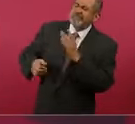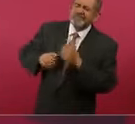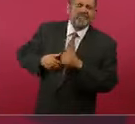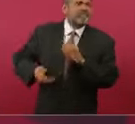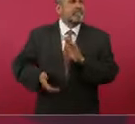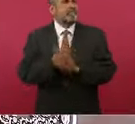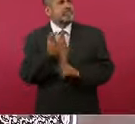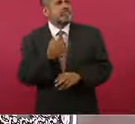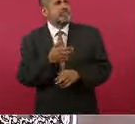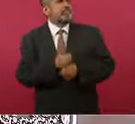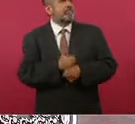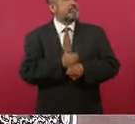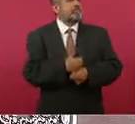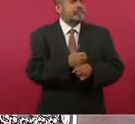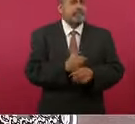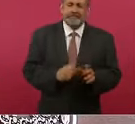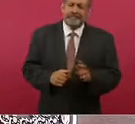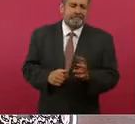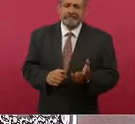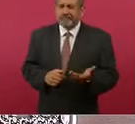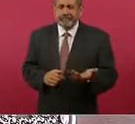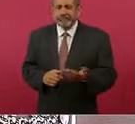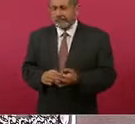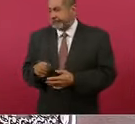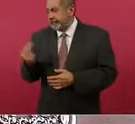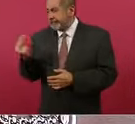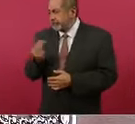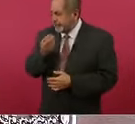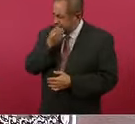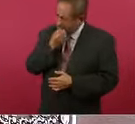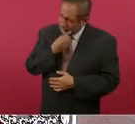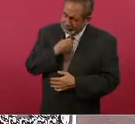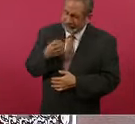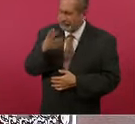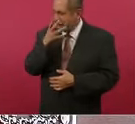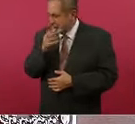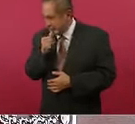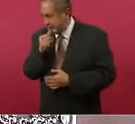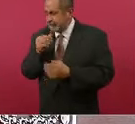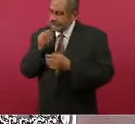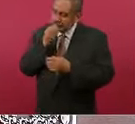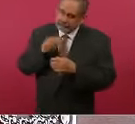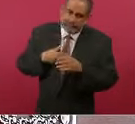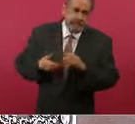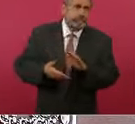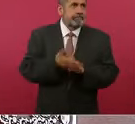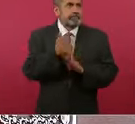necesidad. Por eso hablábamos de toda esta manipulación,